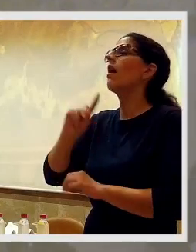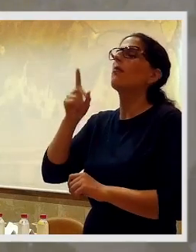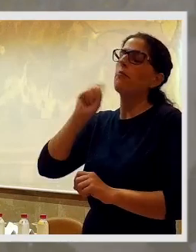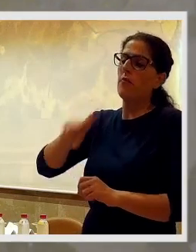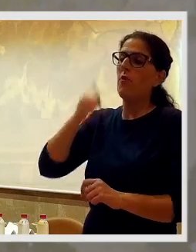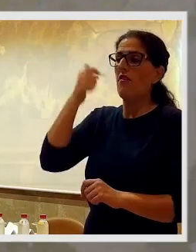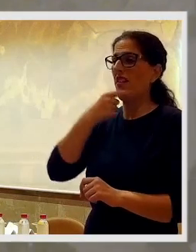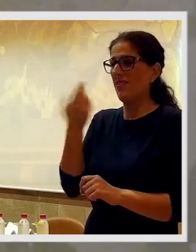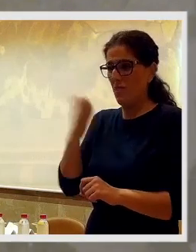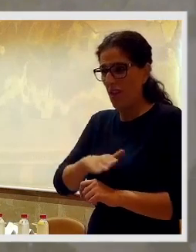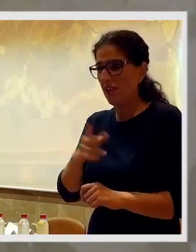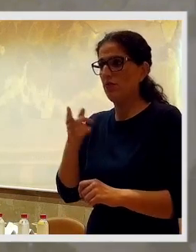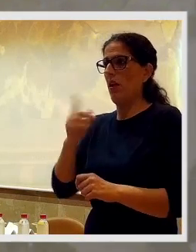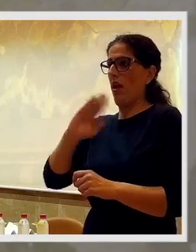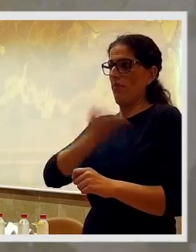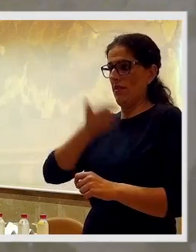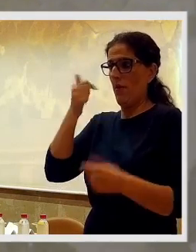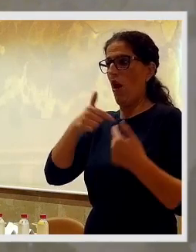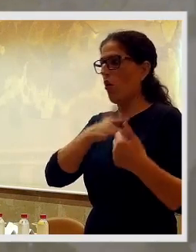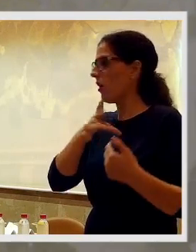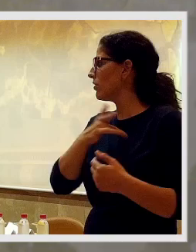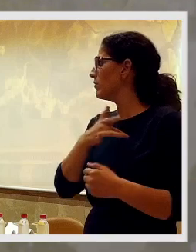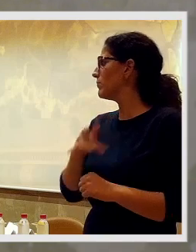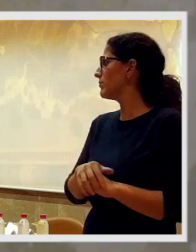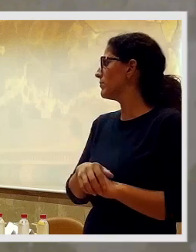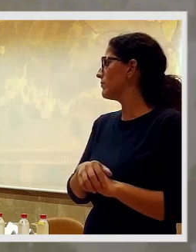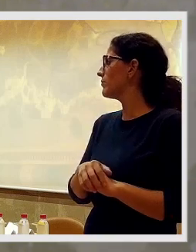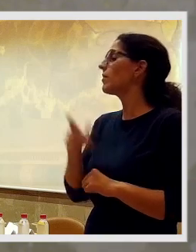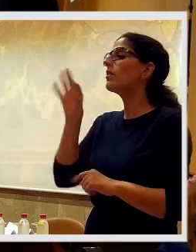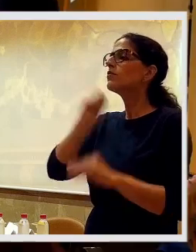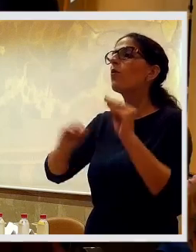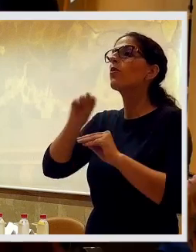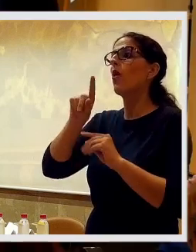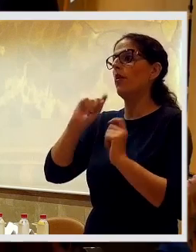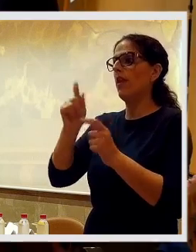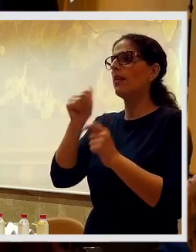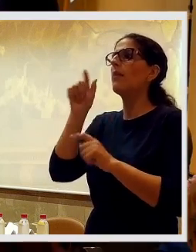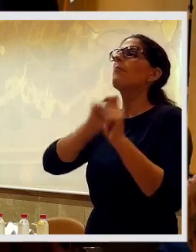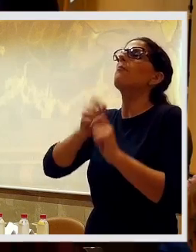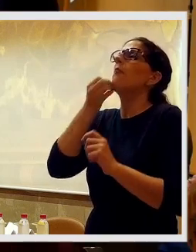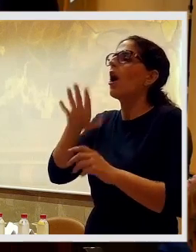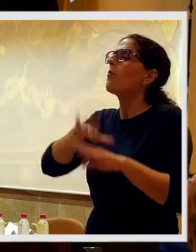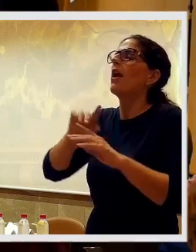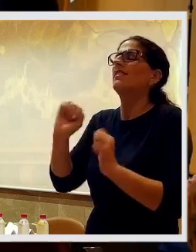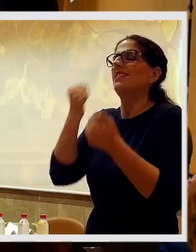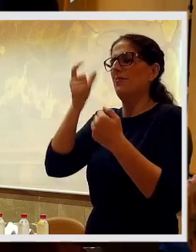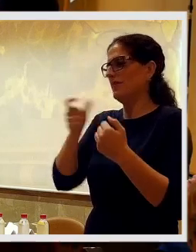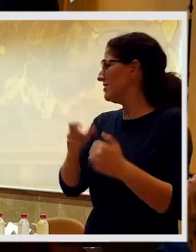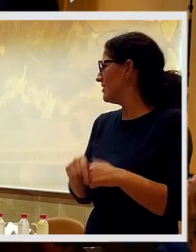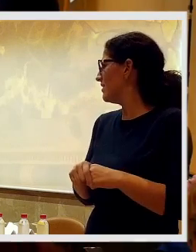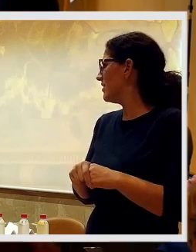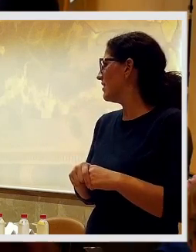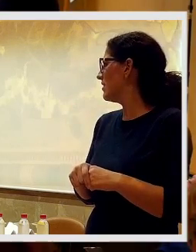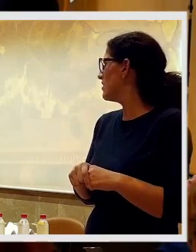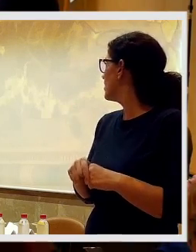suponen la estrategia más importante dentro, o deben suponer la estrategia más importante dentro de la medicina. Desgraciadamente, bueno, la luz